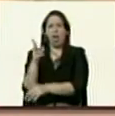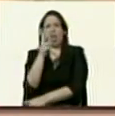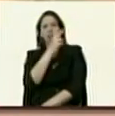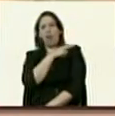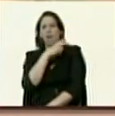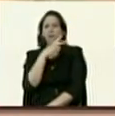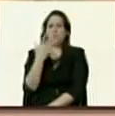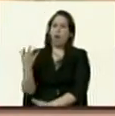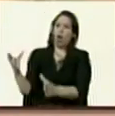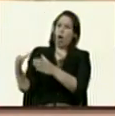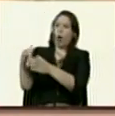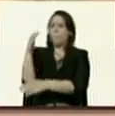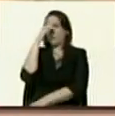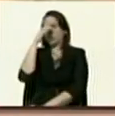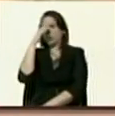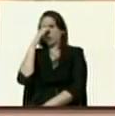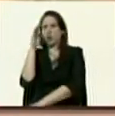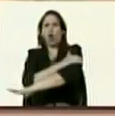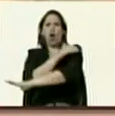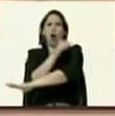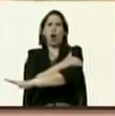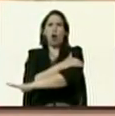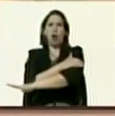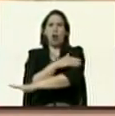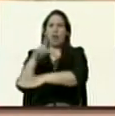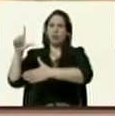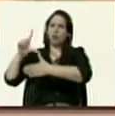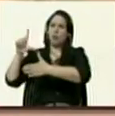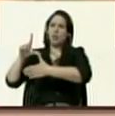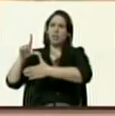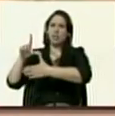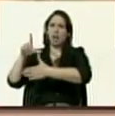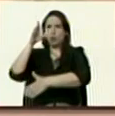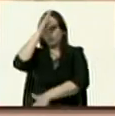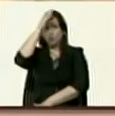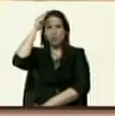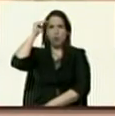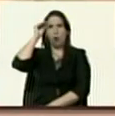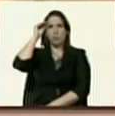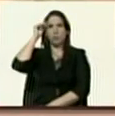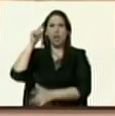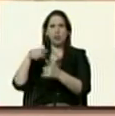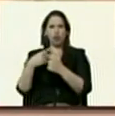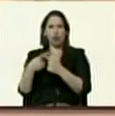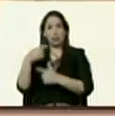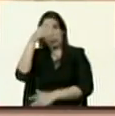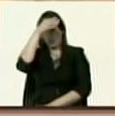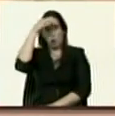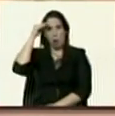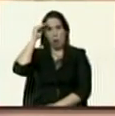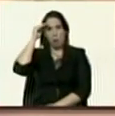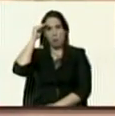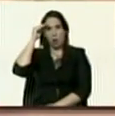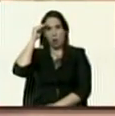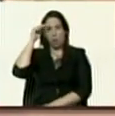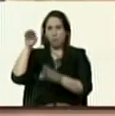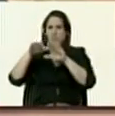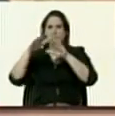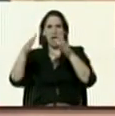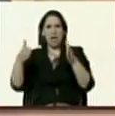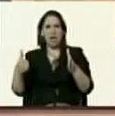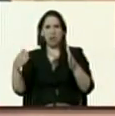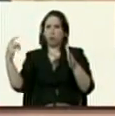mafia de la derecha latinoamericana. Aparecía él en la punta de la mesa y a los